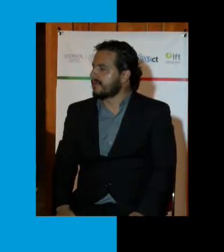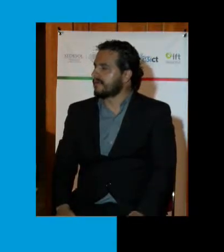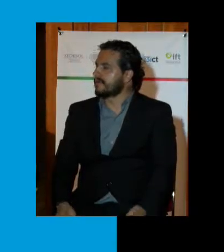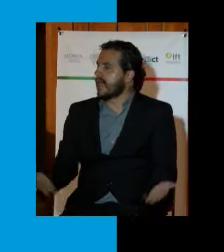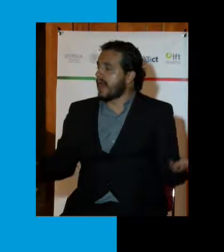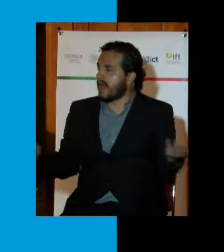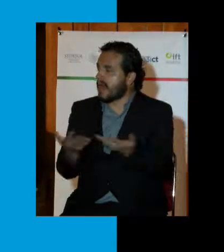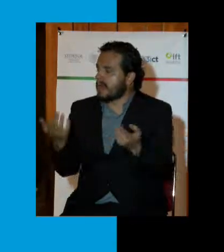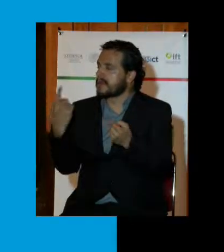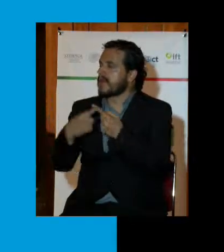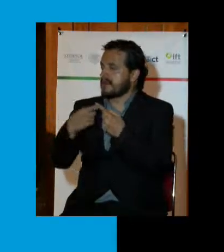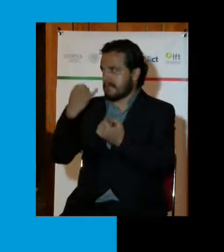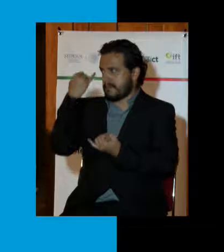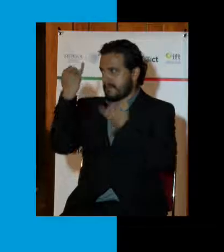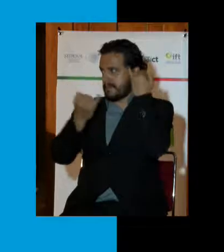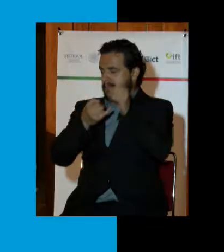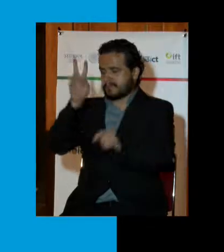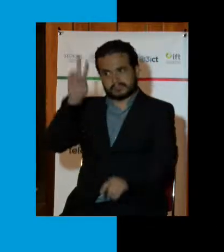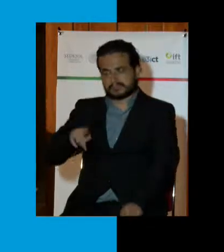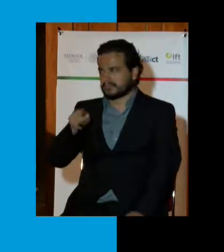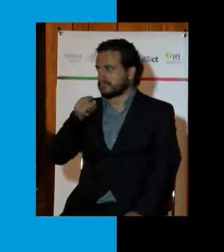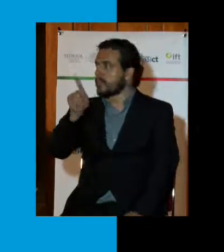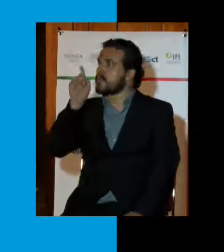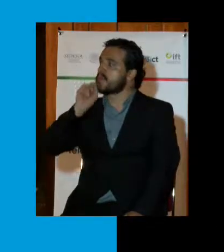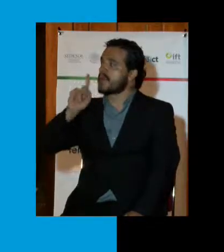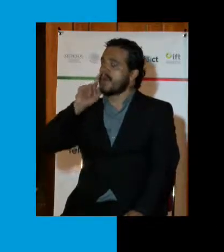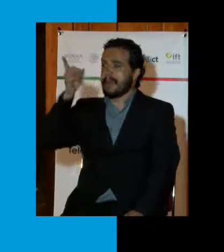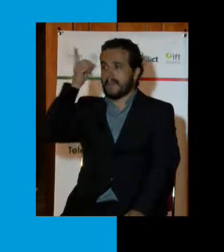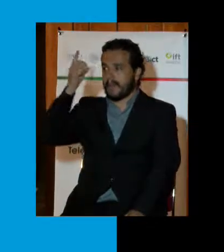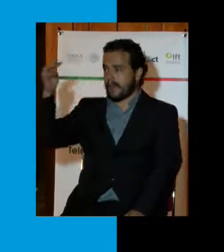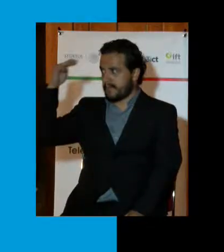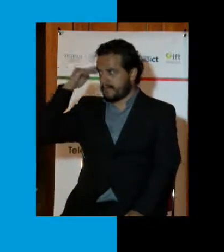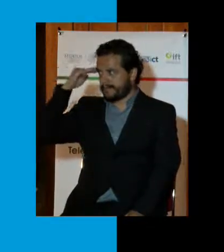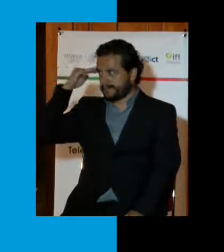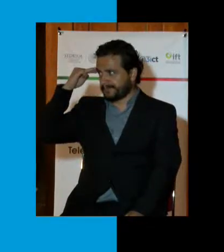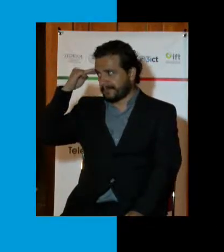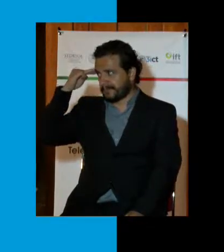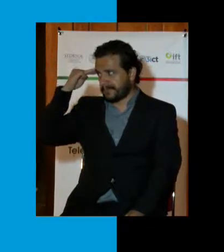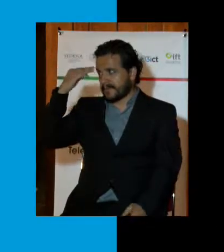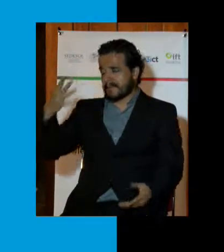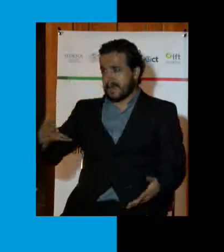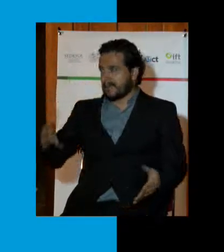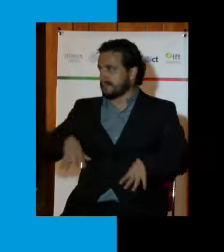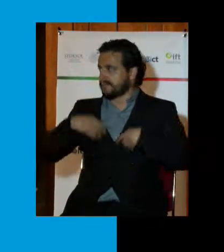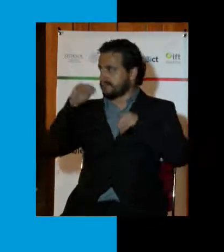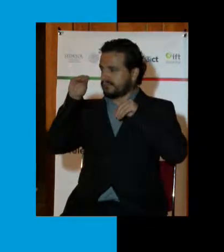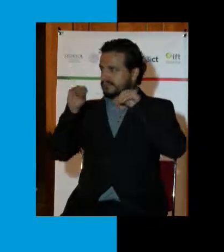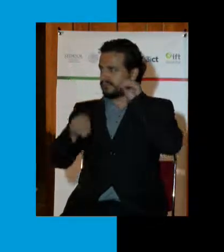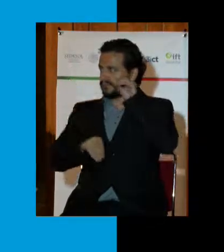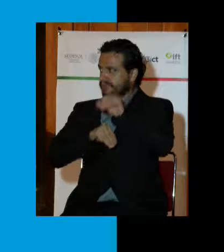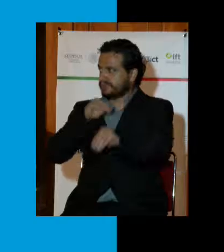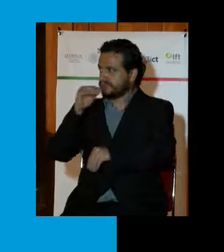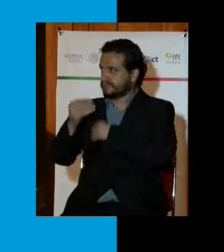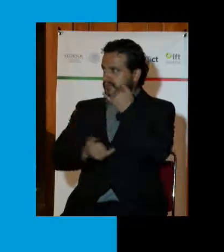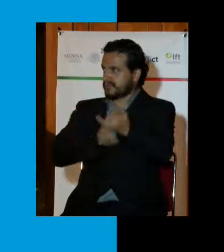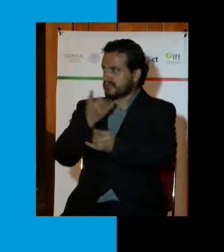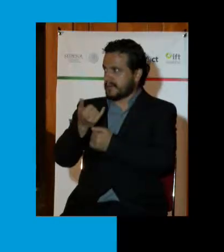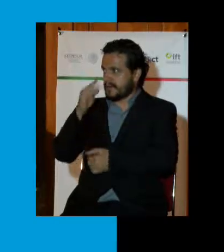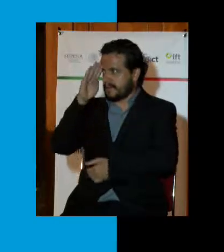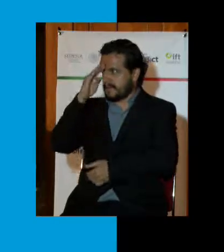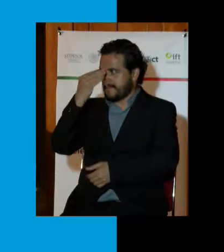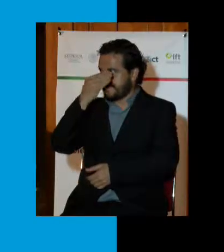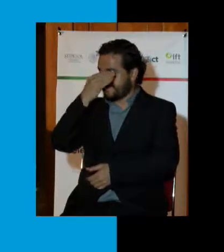Tiene síndrome de Down y es la tipografía que se utiliza en las playeras del Barça. Si no fuera por